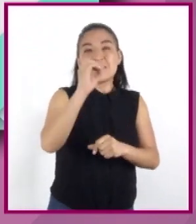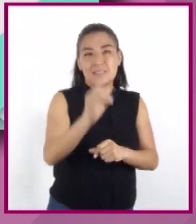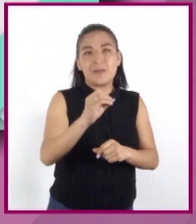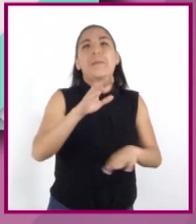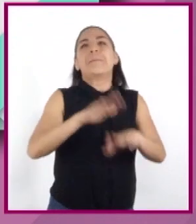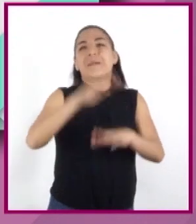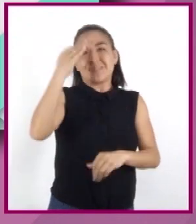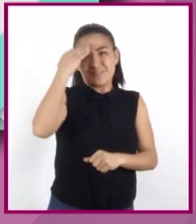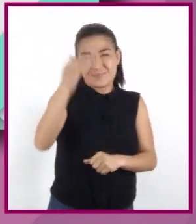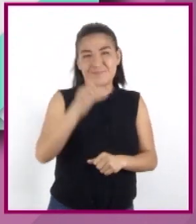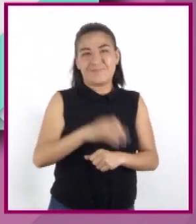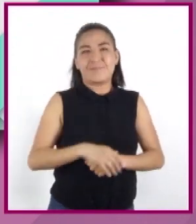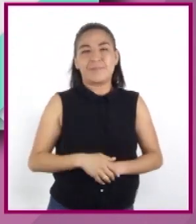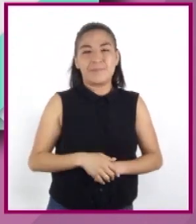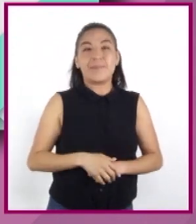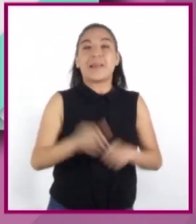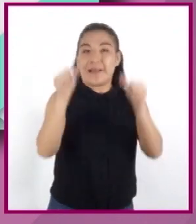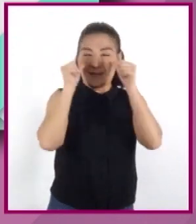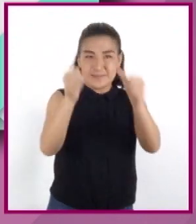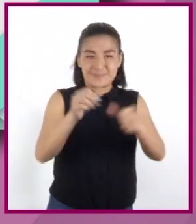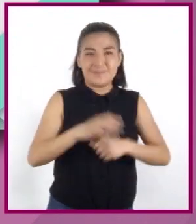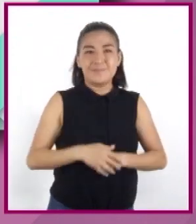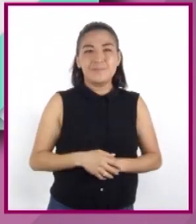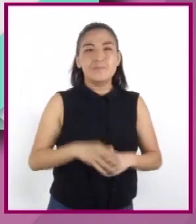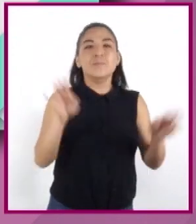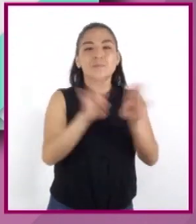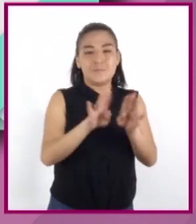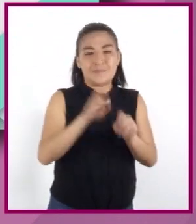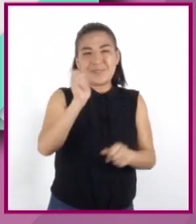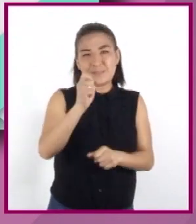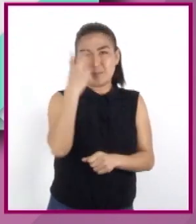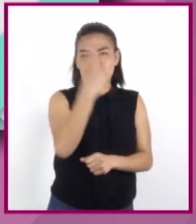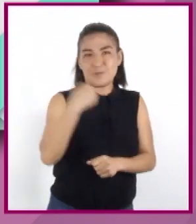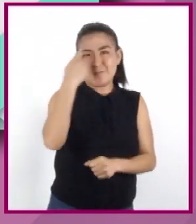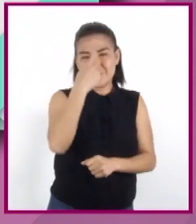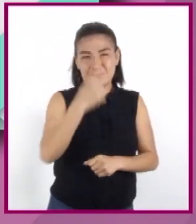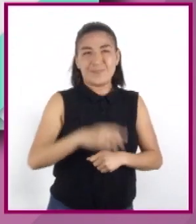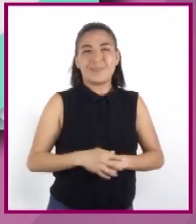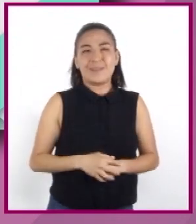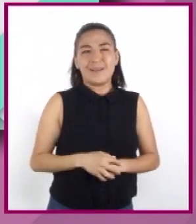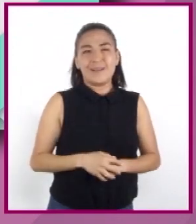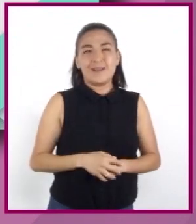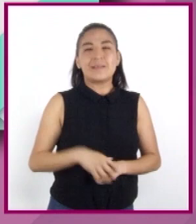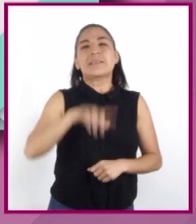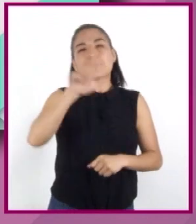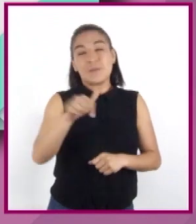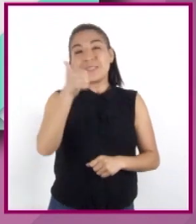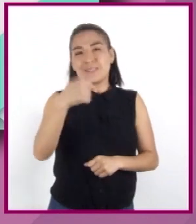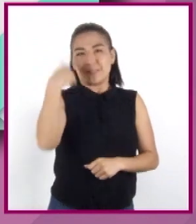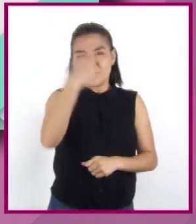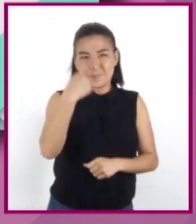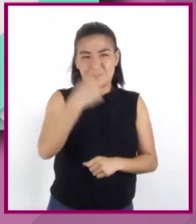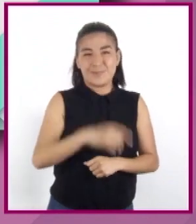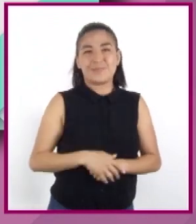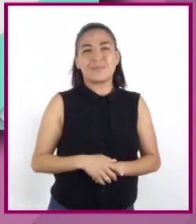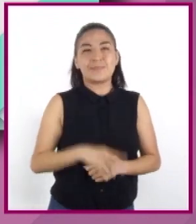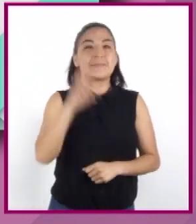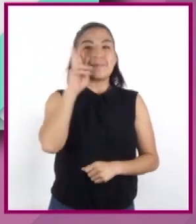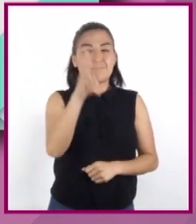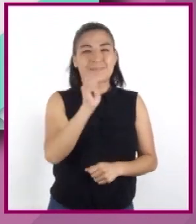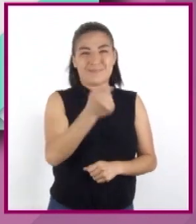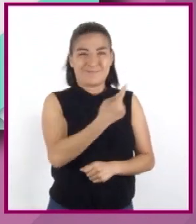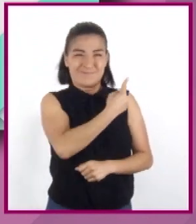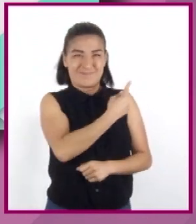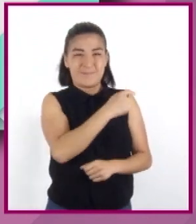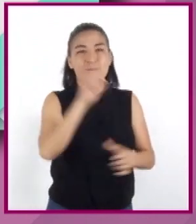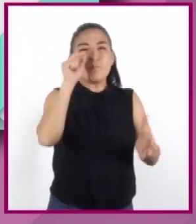pasado. Atención, señalaremos 2 horas, ahora 6 horas. Como observan, este